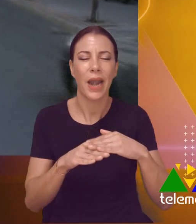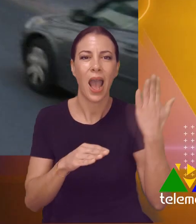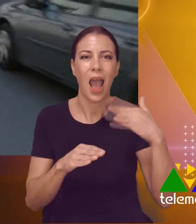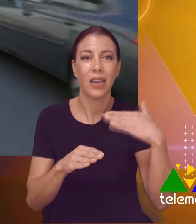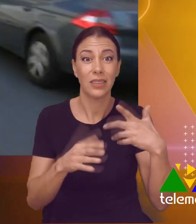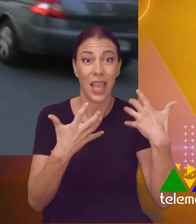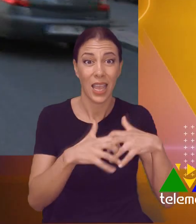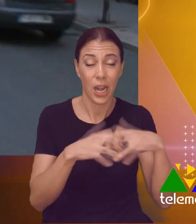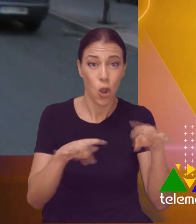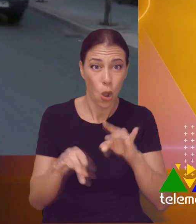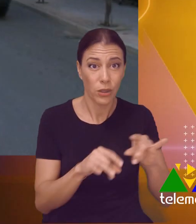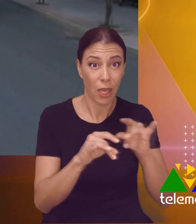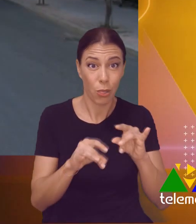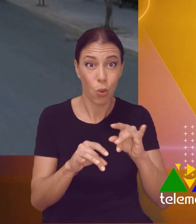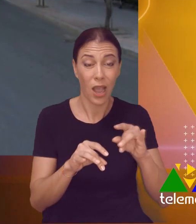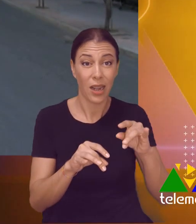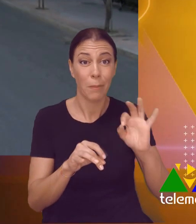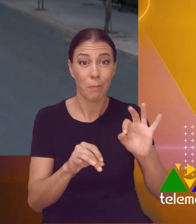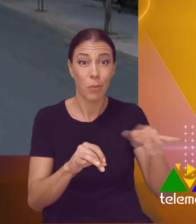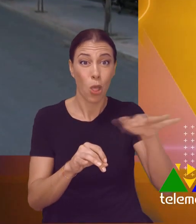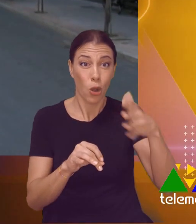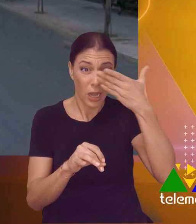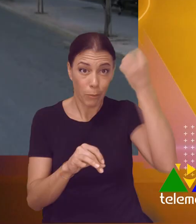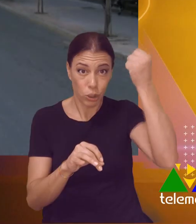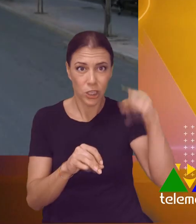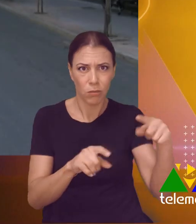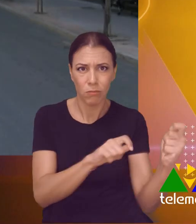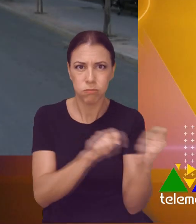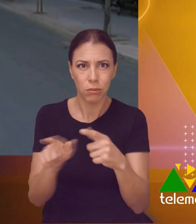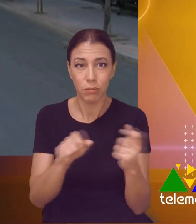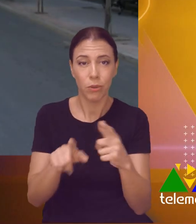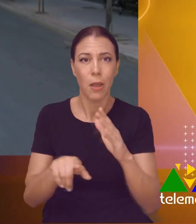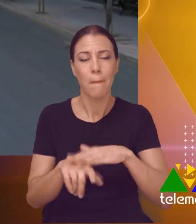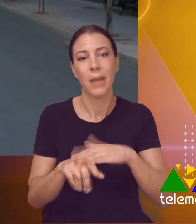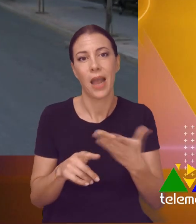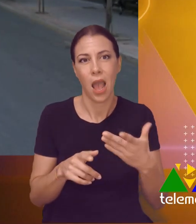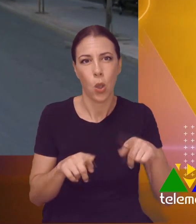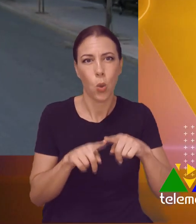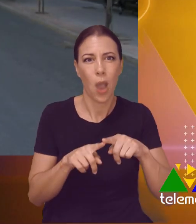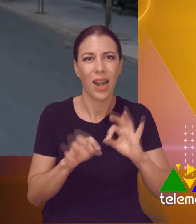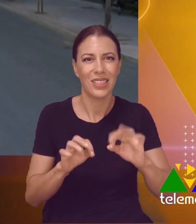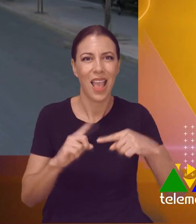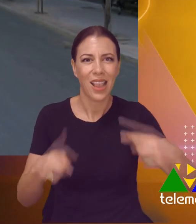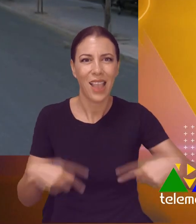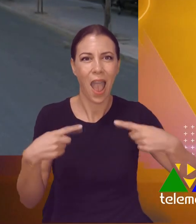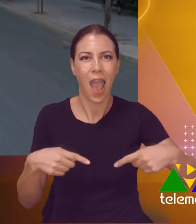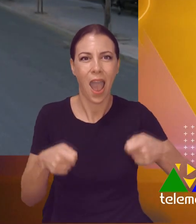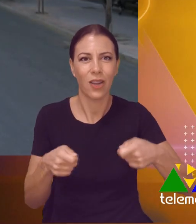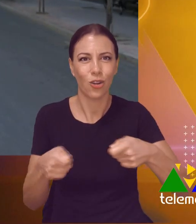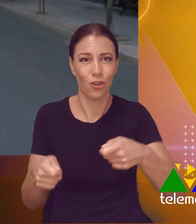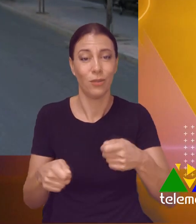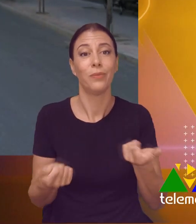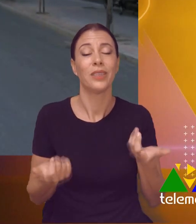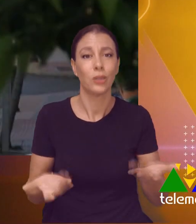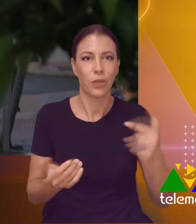Arrapla Capuchino, y para sacar un poco de la población por los carros y tal. y aquí termina el Camino a